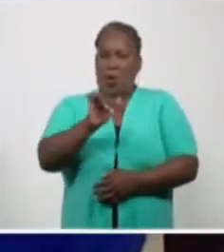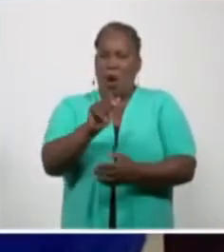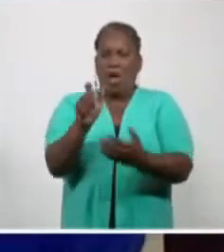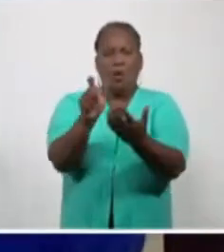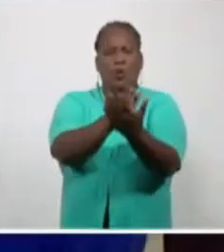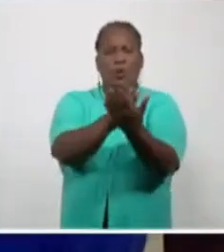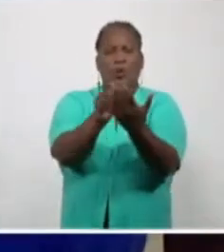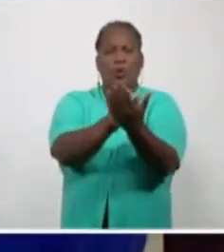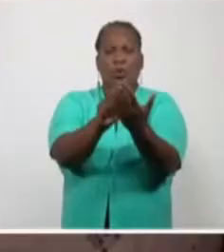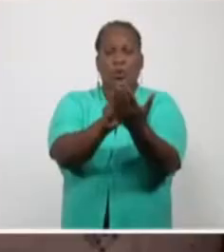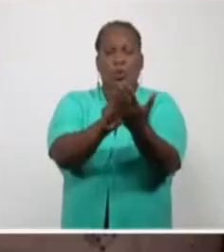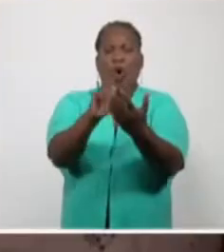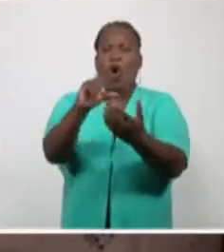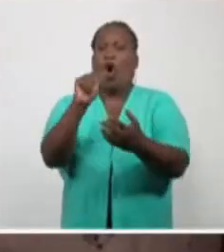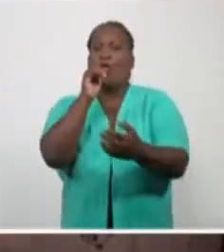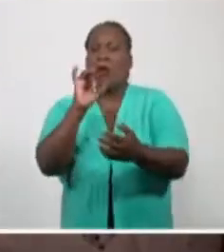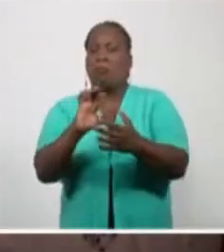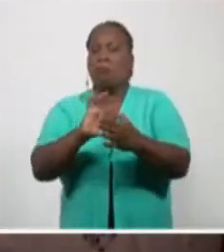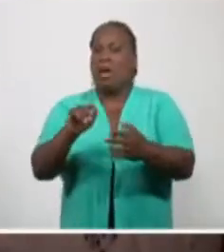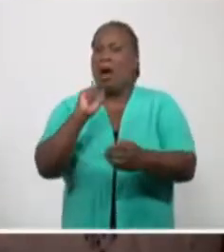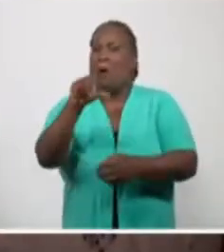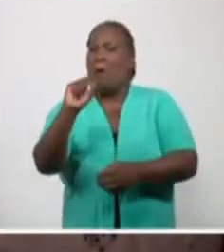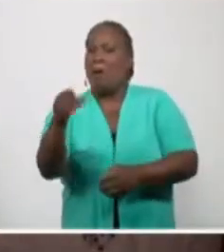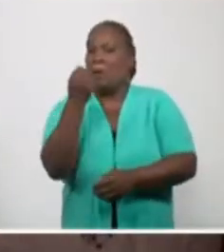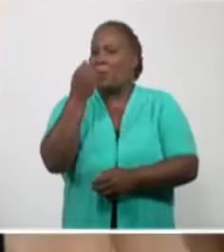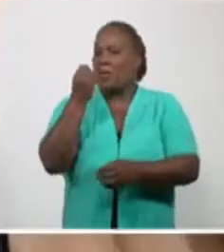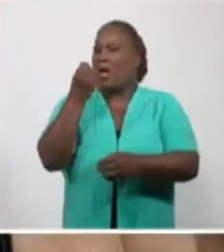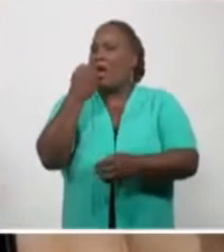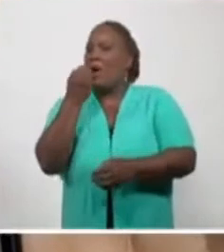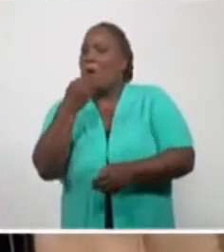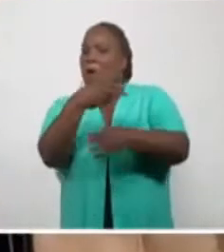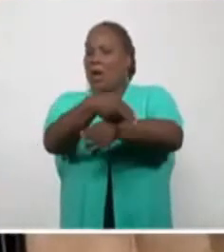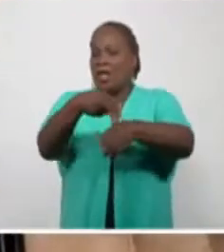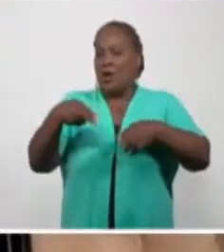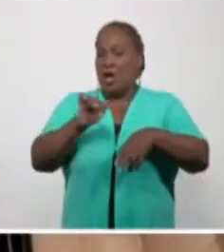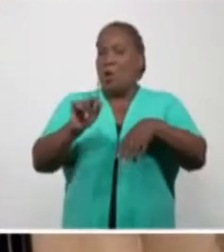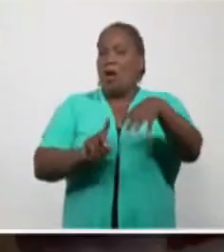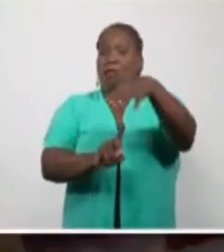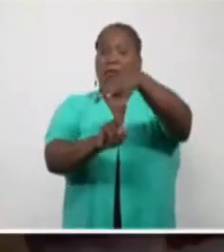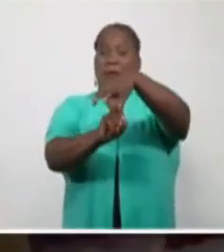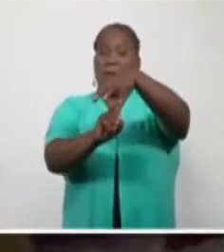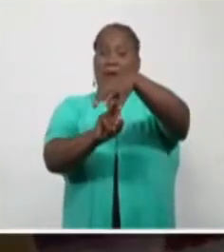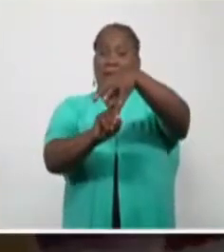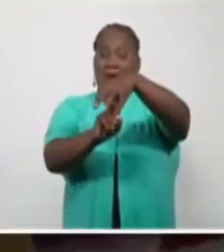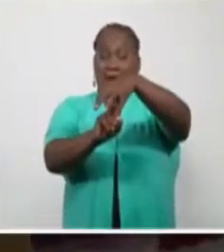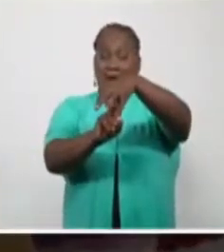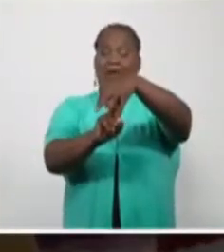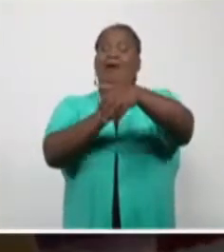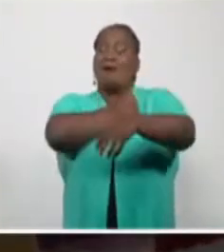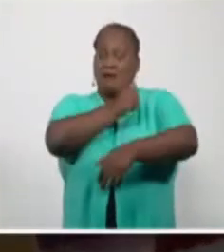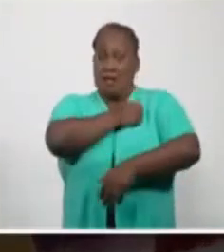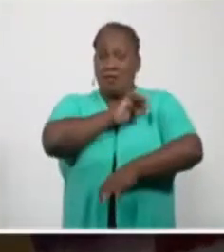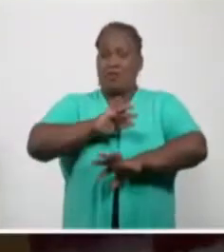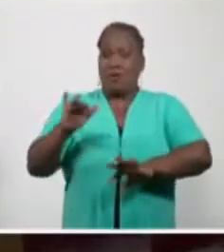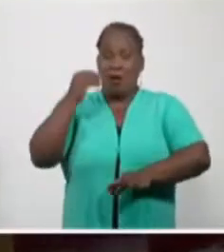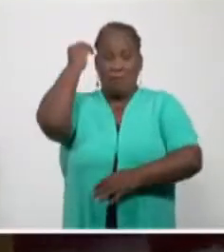en los tres polos principales de alojamiento y estamos también insertando en zona en los Copelias. Nosotros tenemos la proyección de tener ya